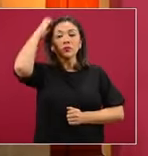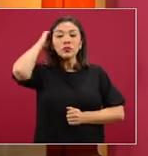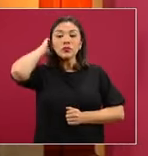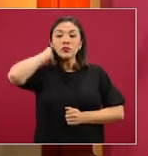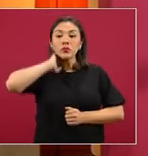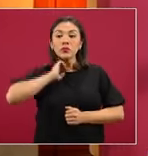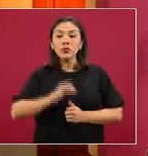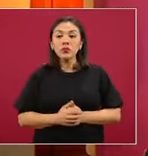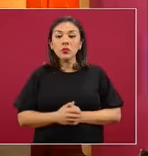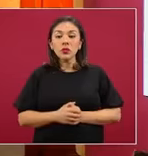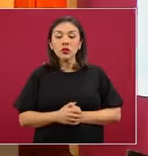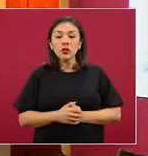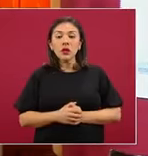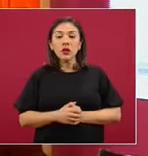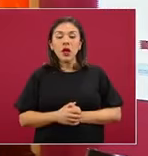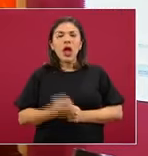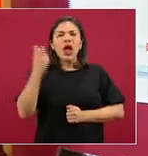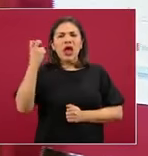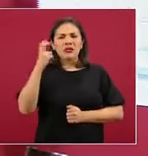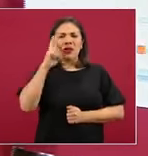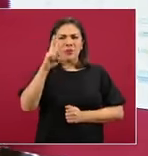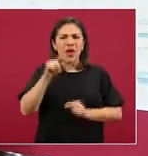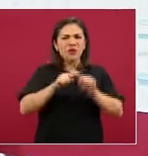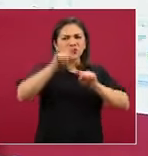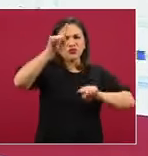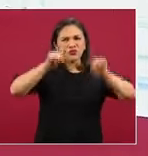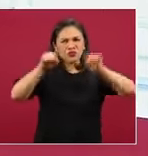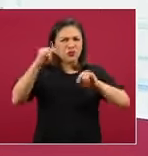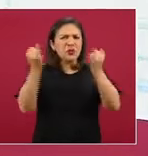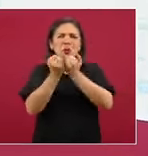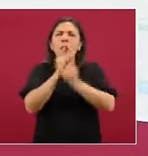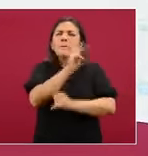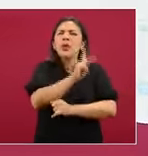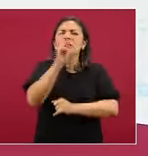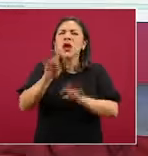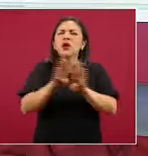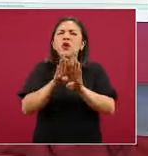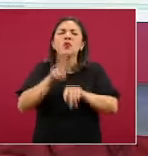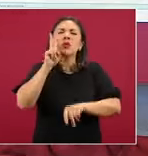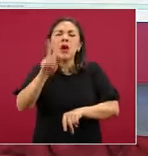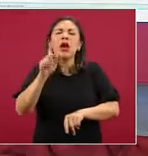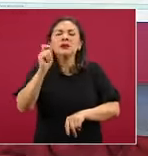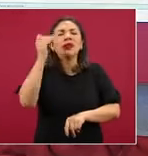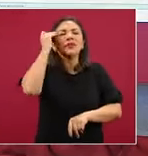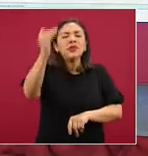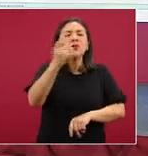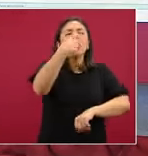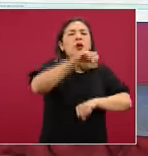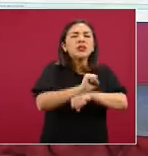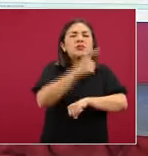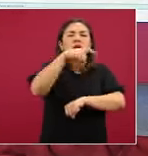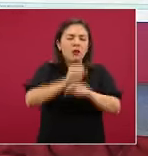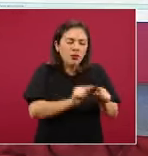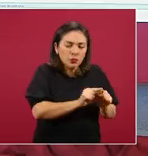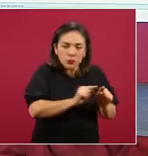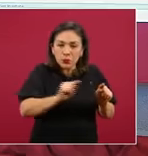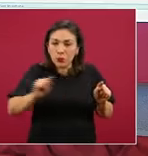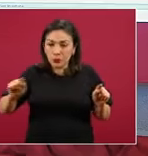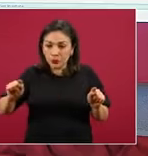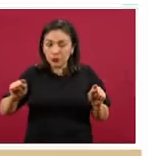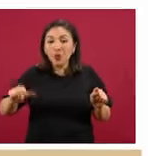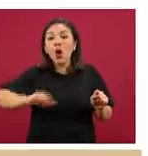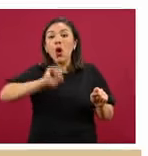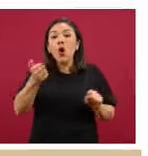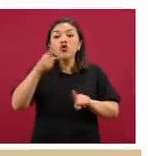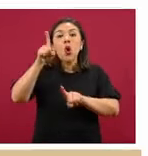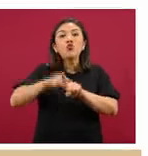Esta es la curva que presentamos, es una curva similar a las curvas epidémicas donde tenemos el tiempo en semanas epidemiológicas y lo que tenemos en las líneas